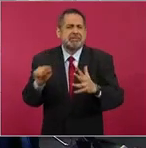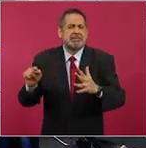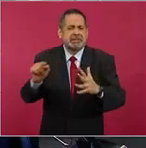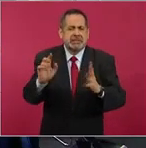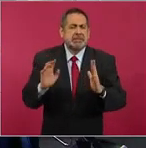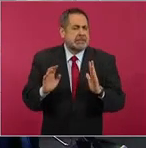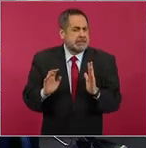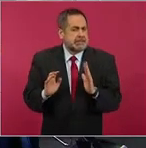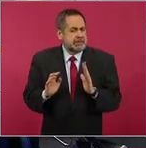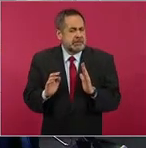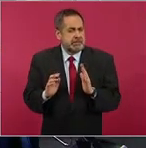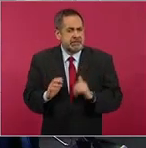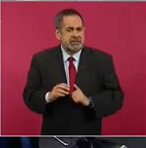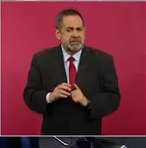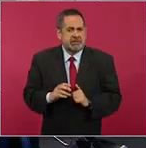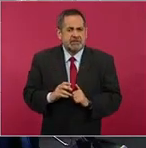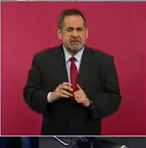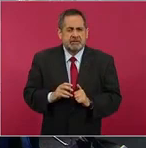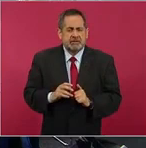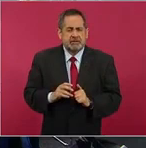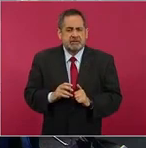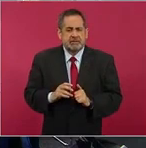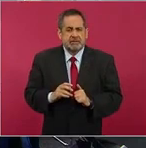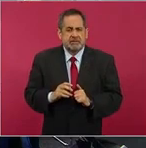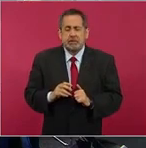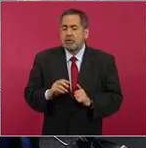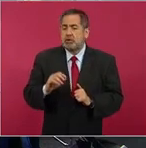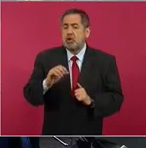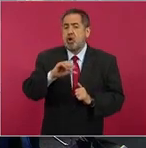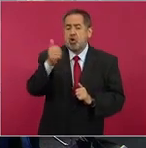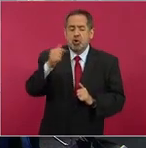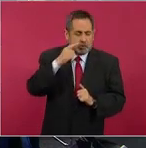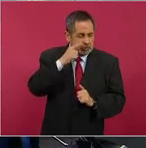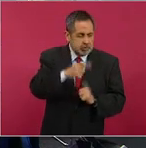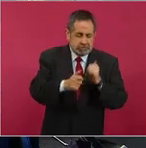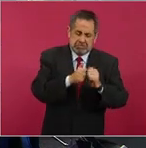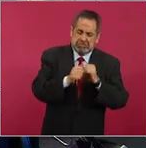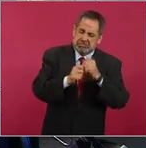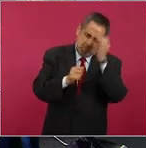que lo que hacen es que muestran lo que son.